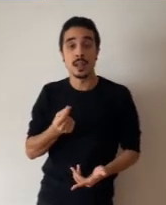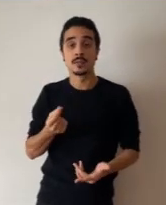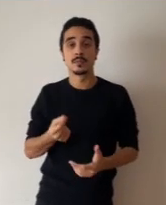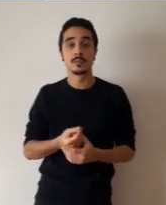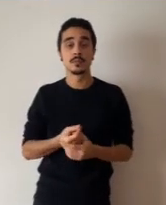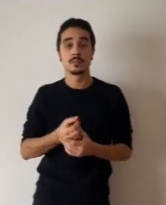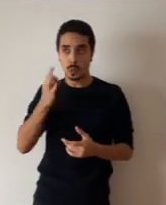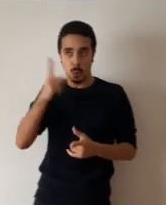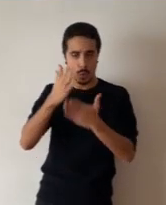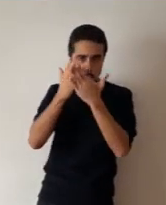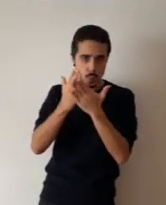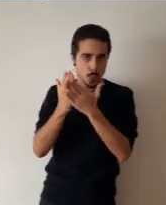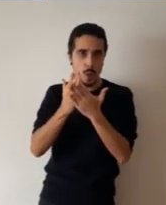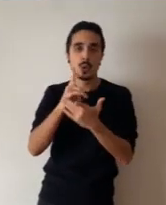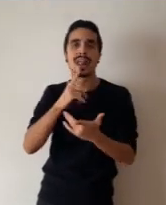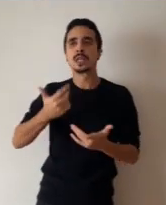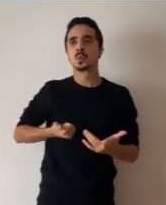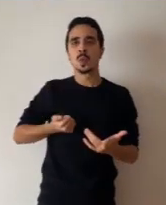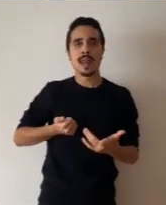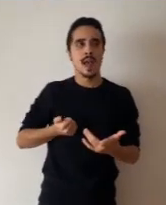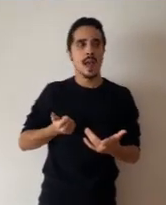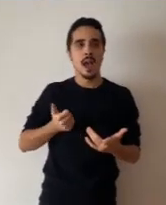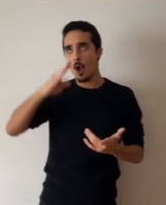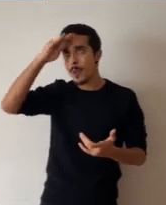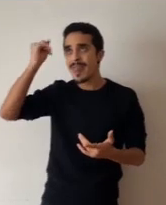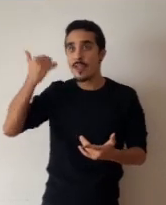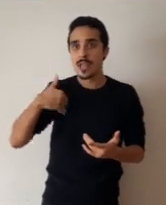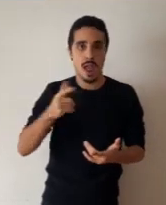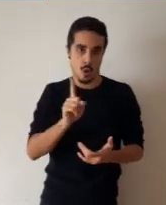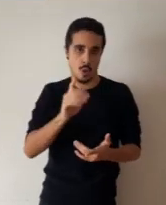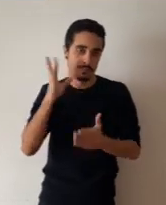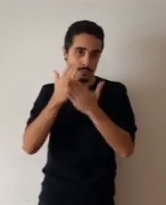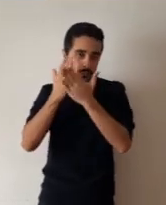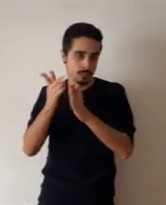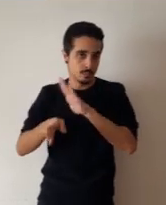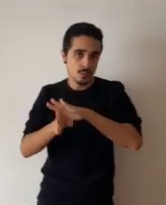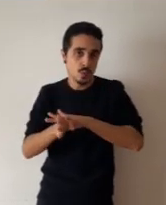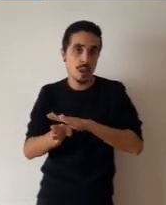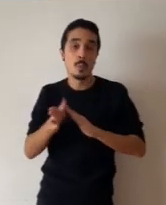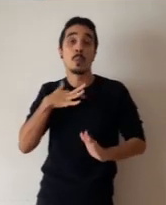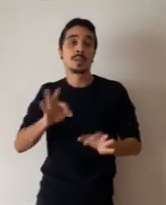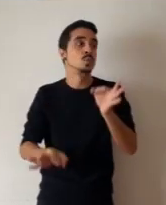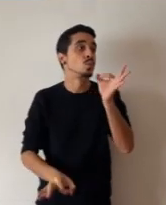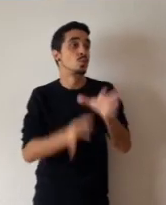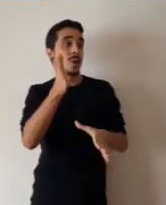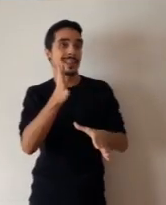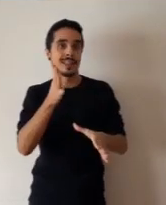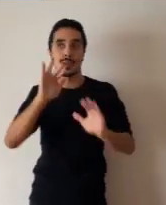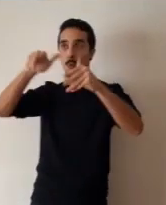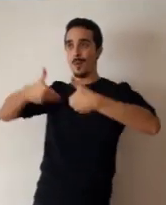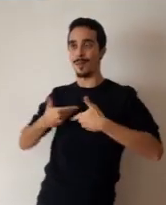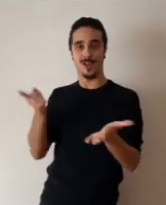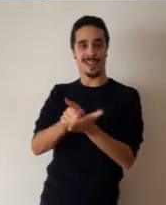mí me gustaría que, yo sé que están en ello, o sea que no es una insulina que esté olvidada